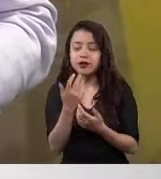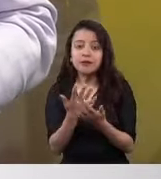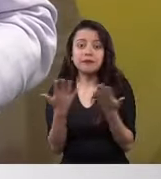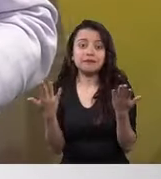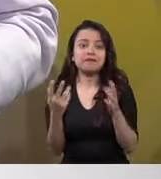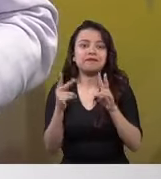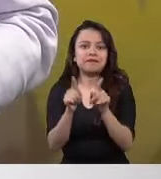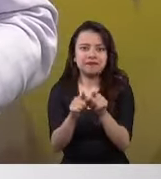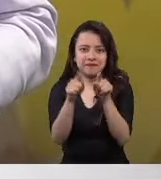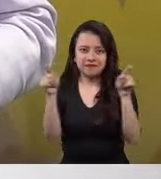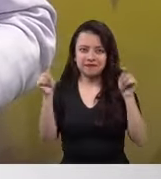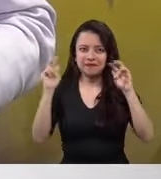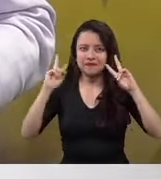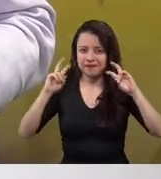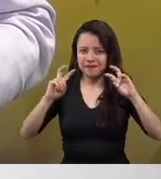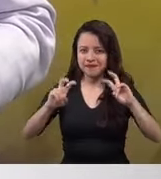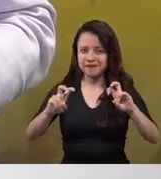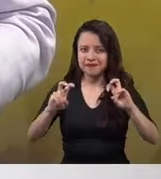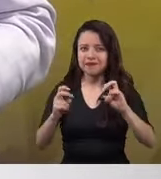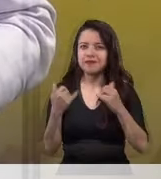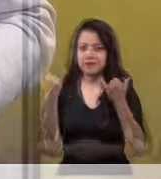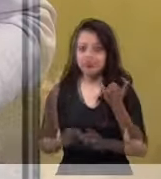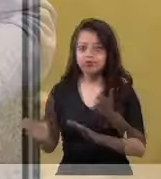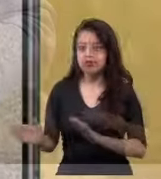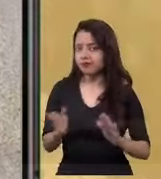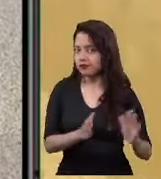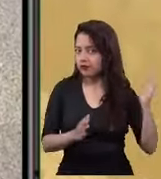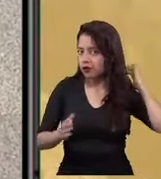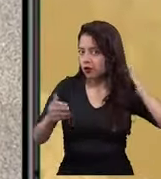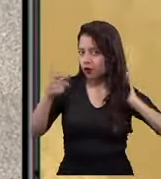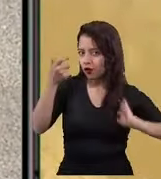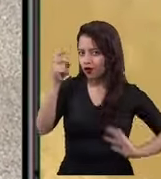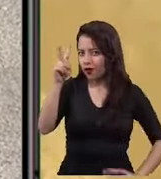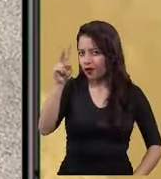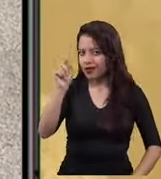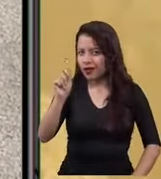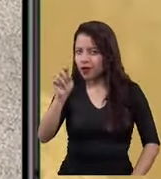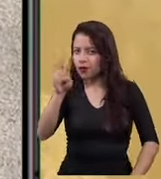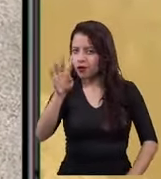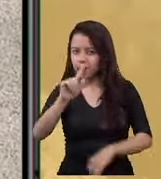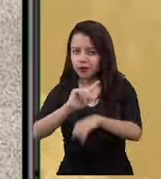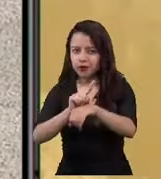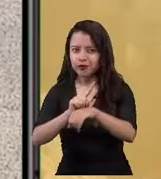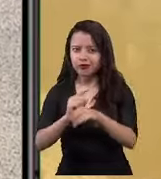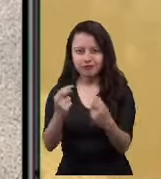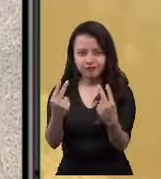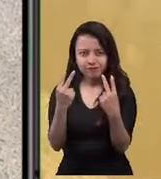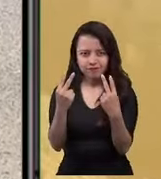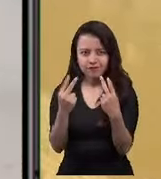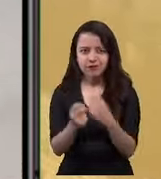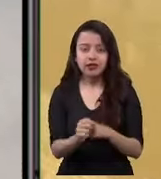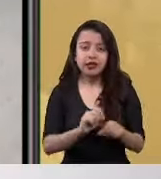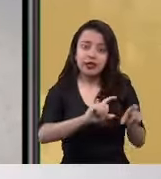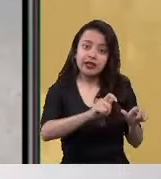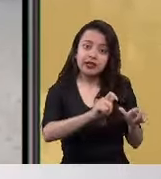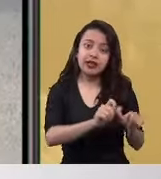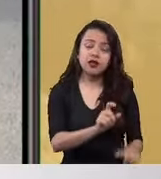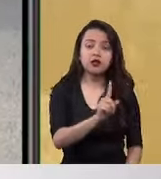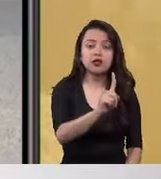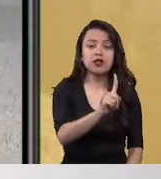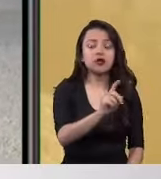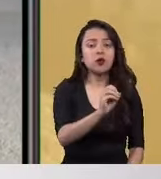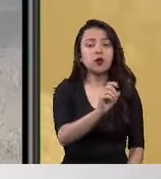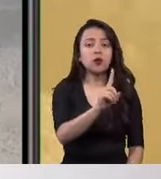historia vamos a hablar, Paula, y de otras historias que tenemos preparadas en Sin Carreta. O sea, queridos oyentes de la W Radio 101.7, para que